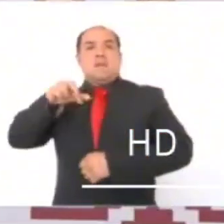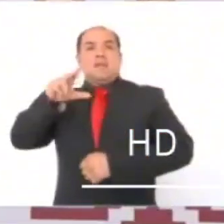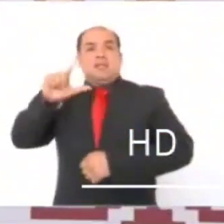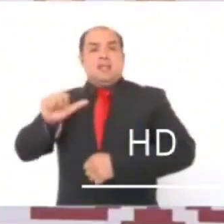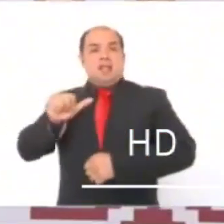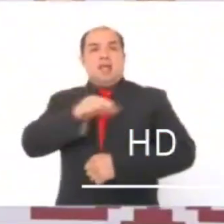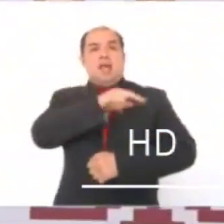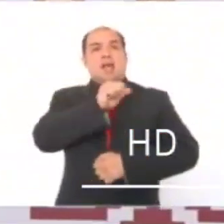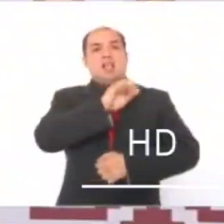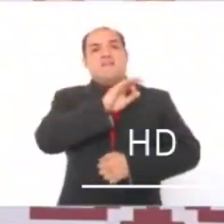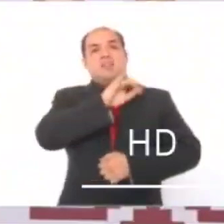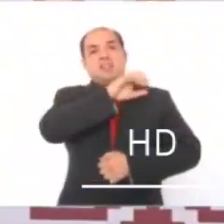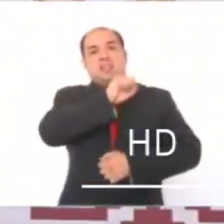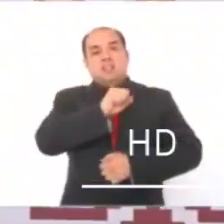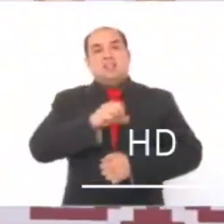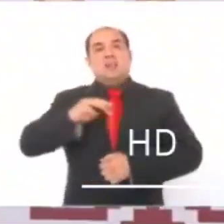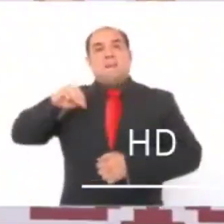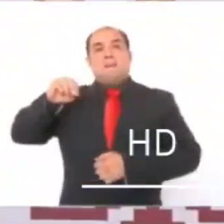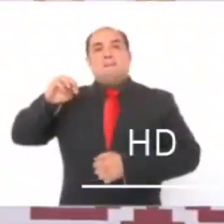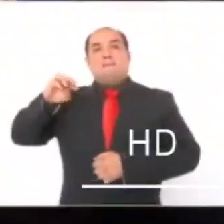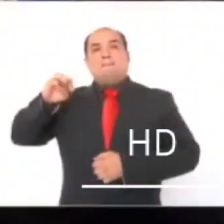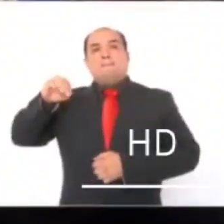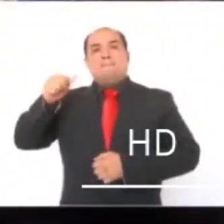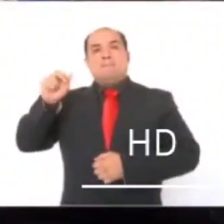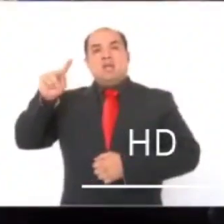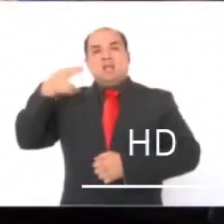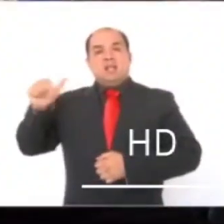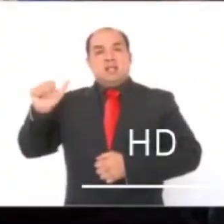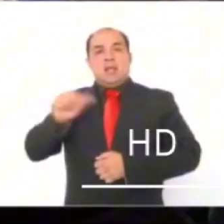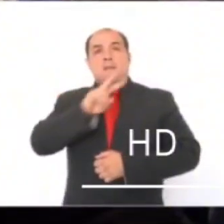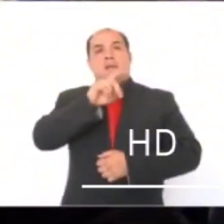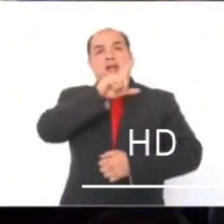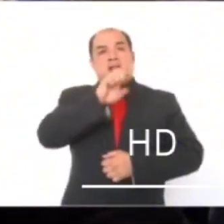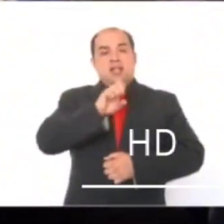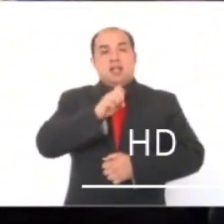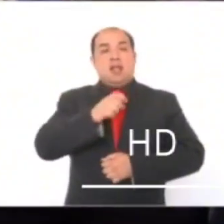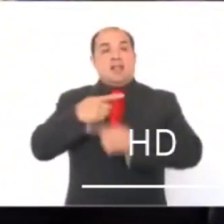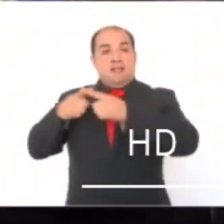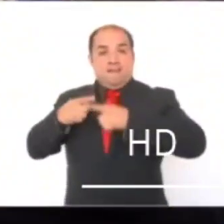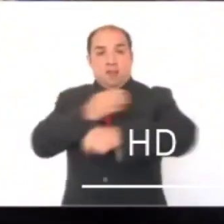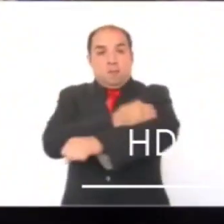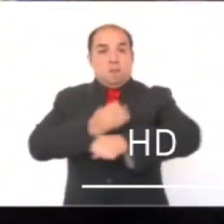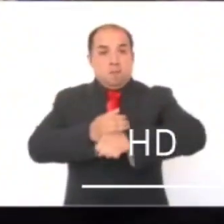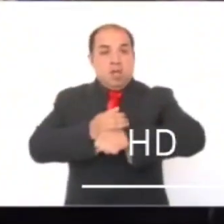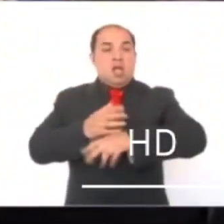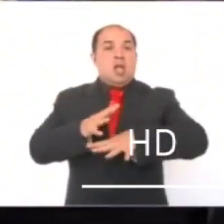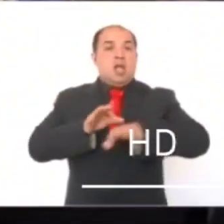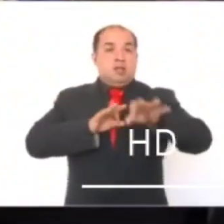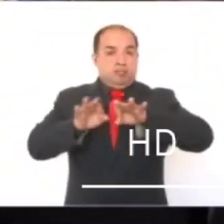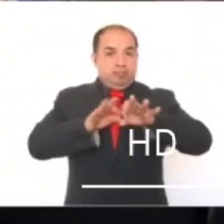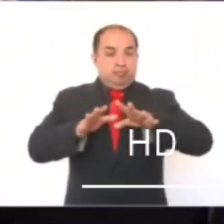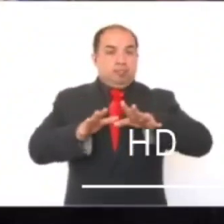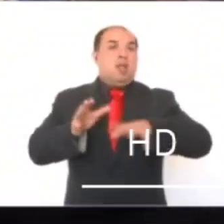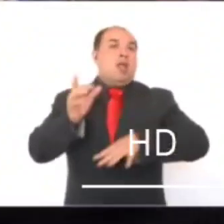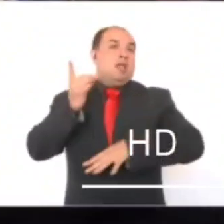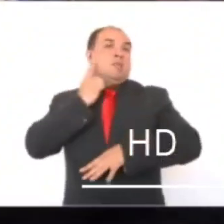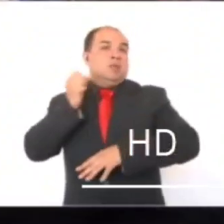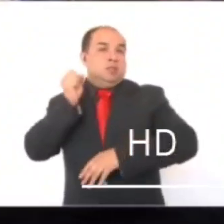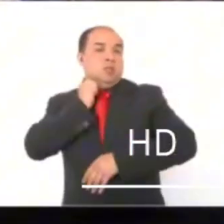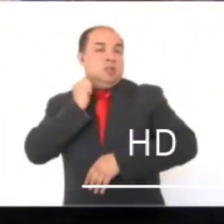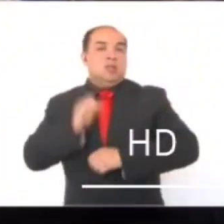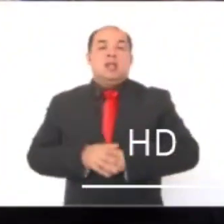Ana Francis, Marta, Vale, todas las compañeras legisladoras, les agradecemos por construir